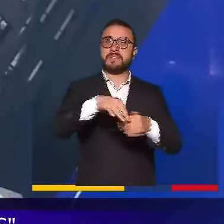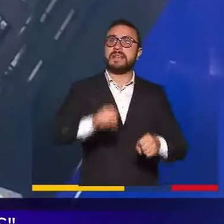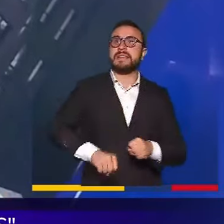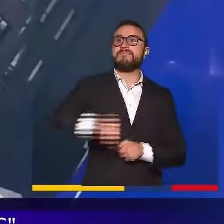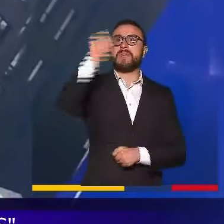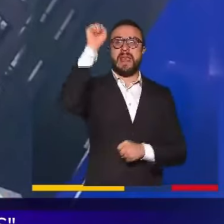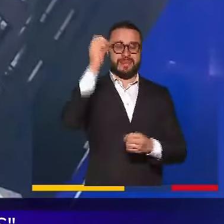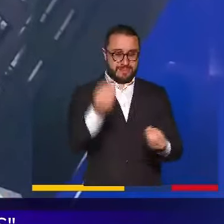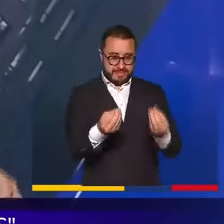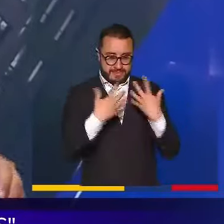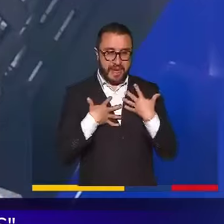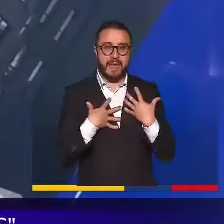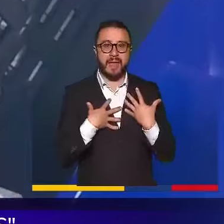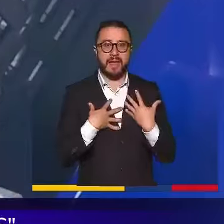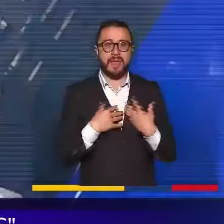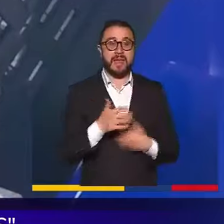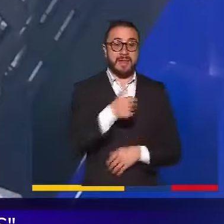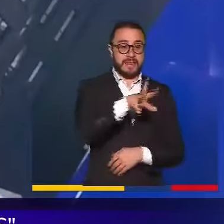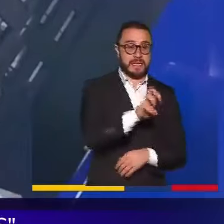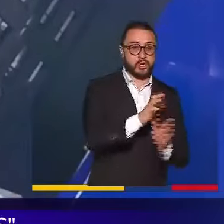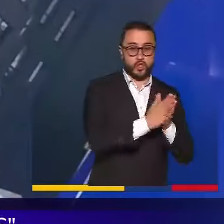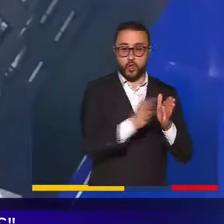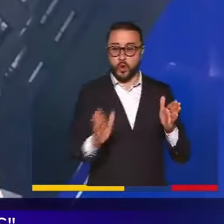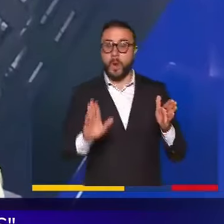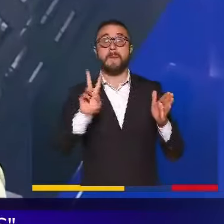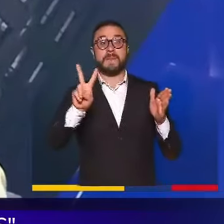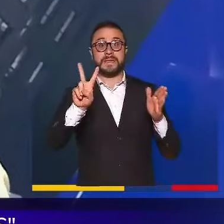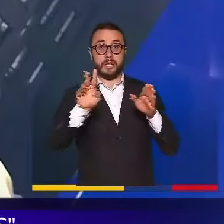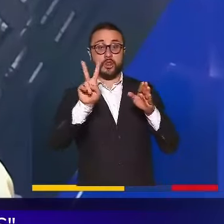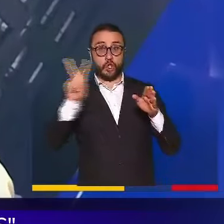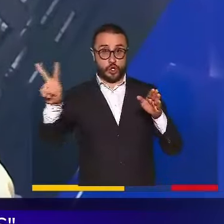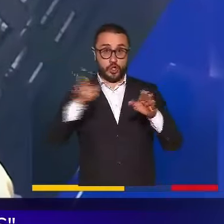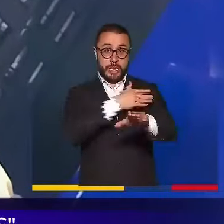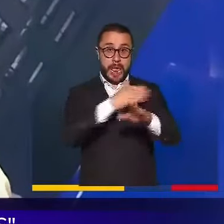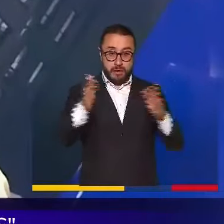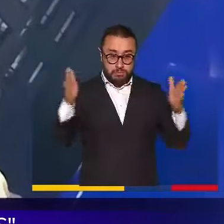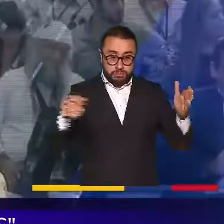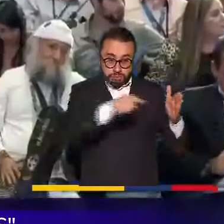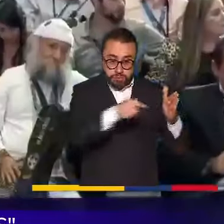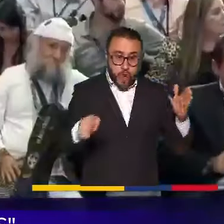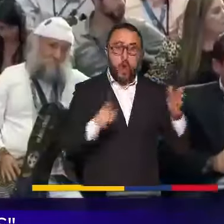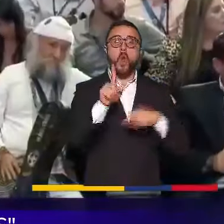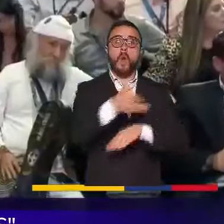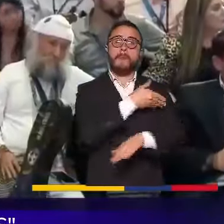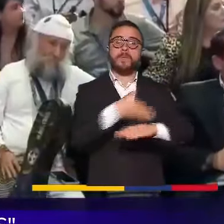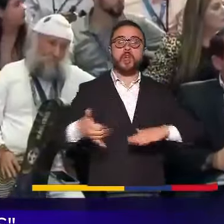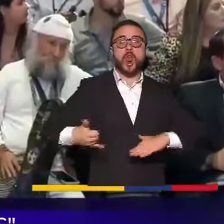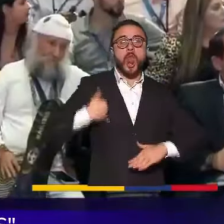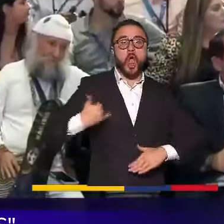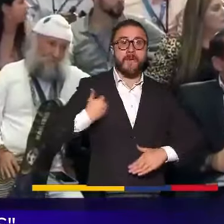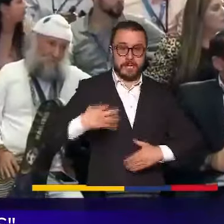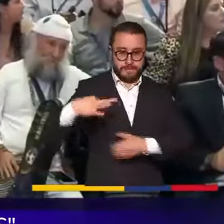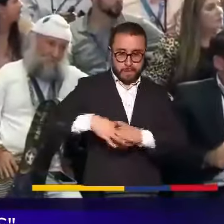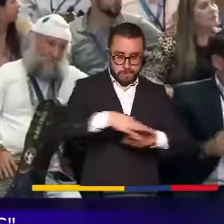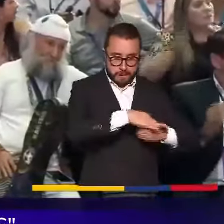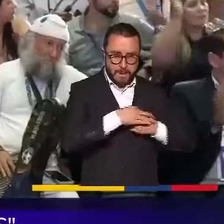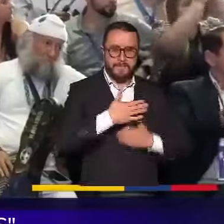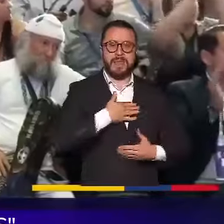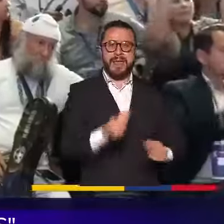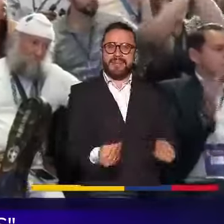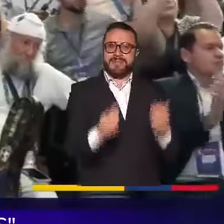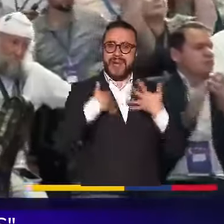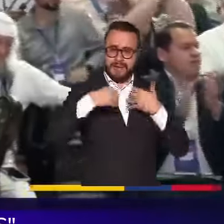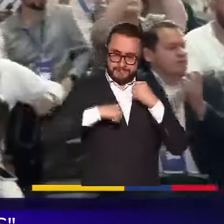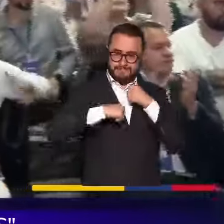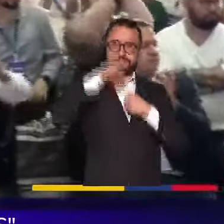de 18 o 22 años, 1 millón de jóvenes, hombres y mujeres, me dio la victoria porque no